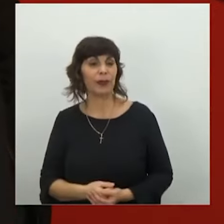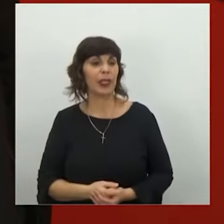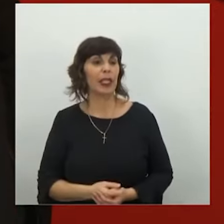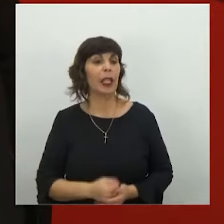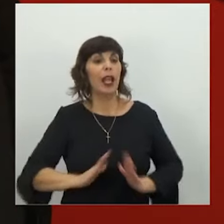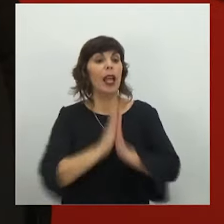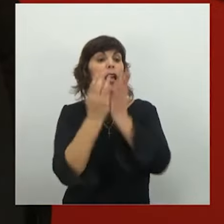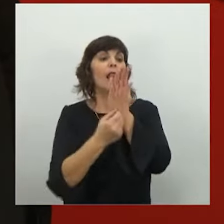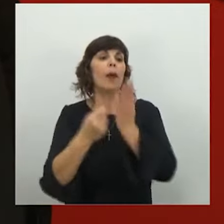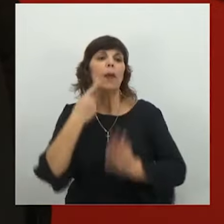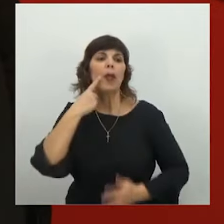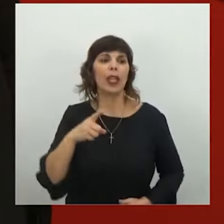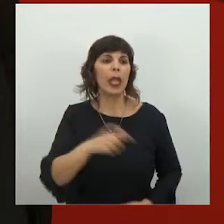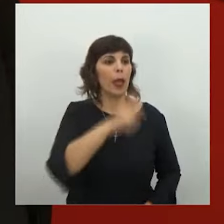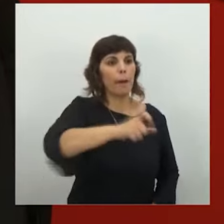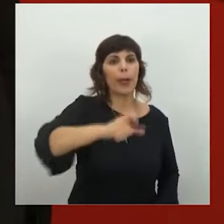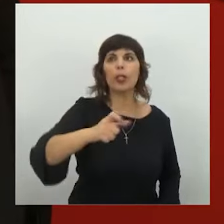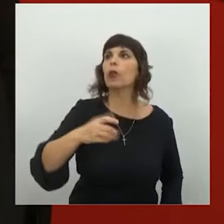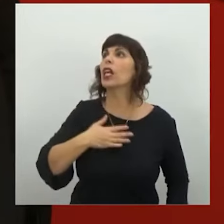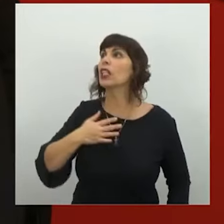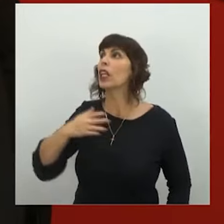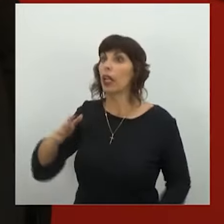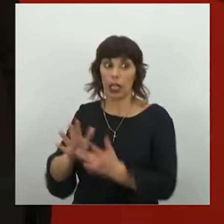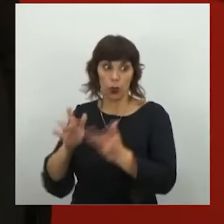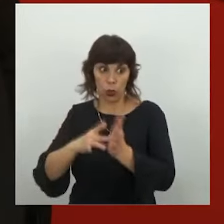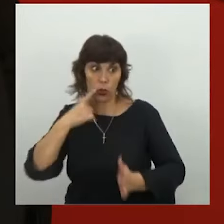me encontraron. Eso es la gracia.